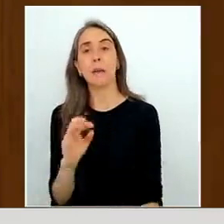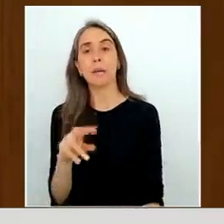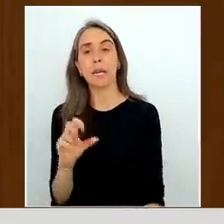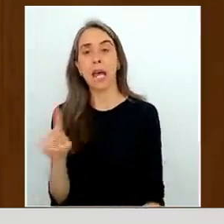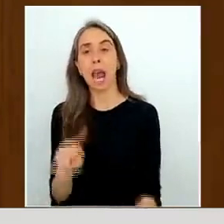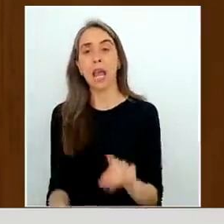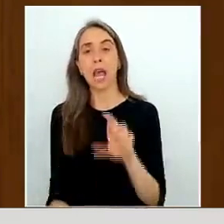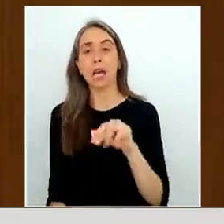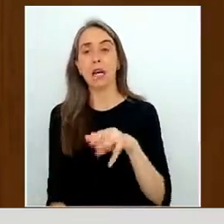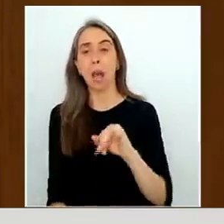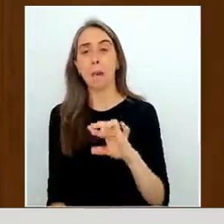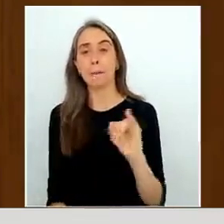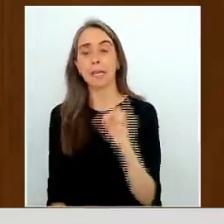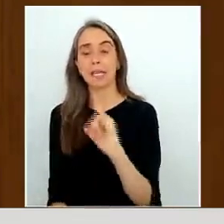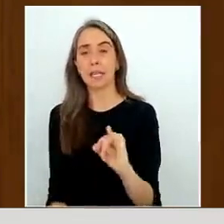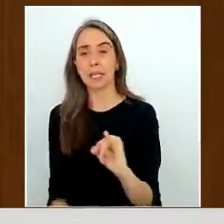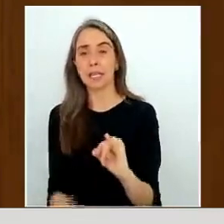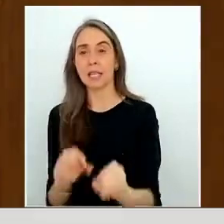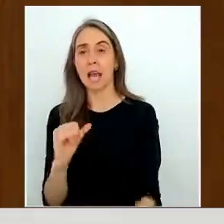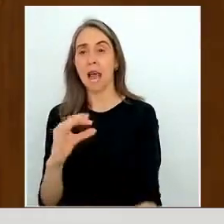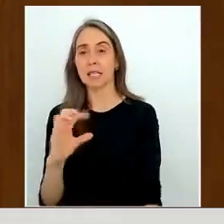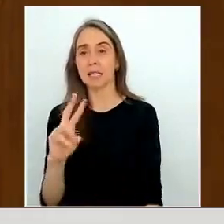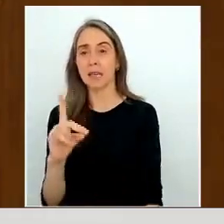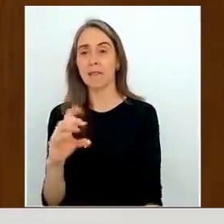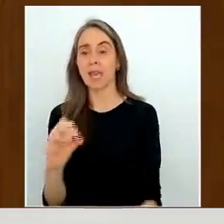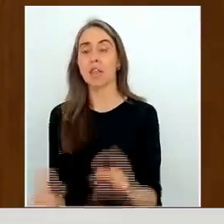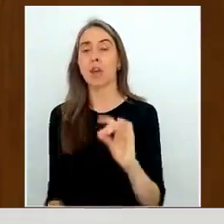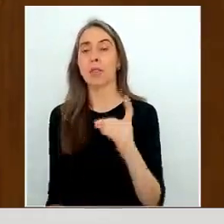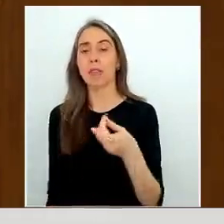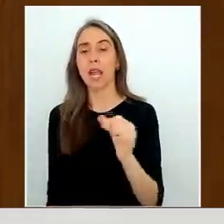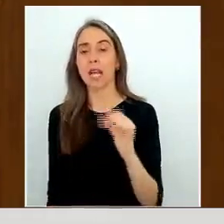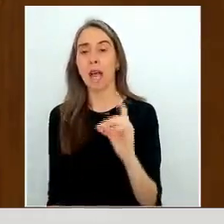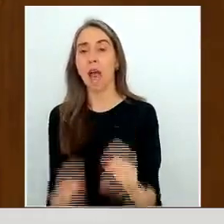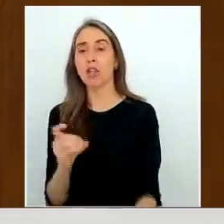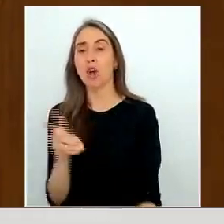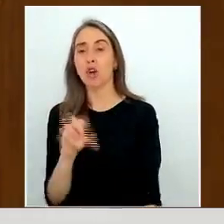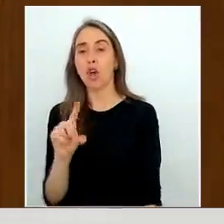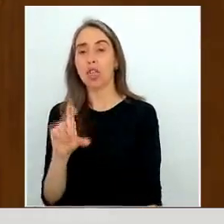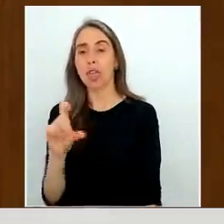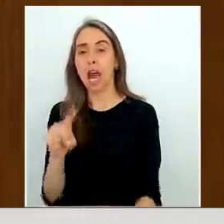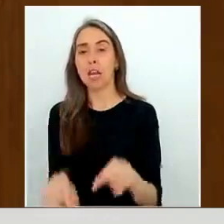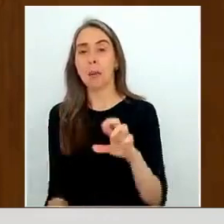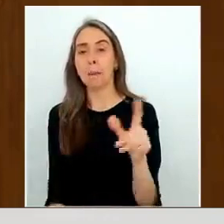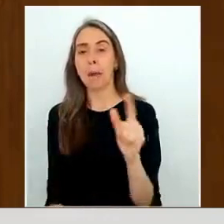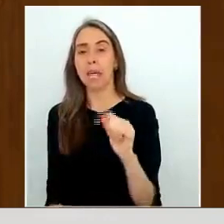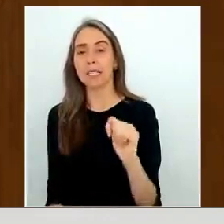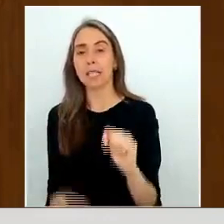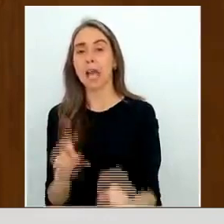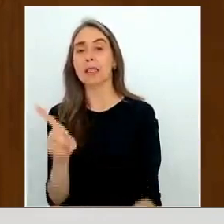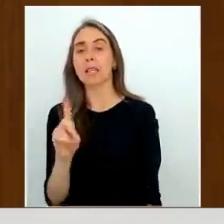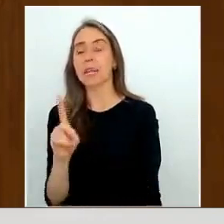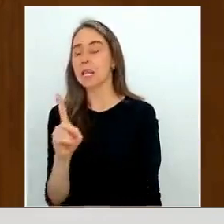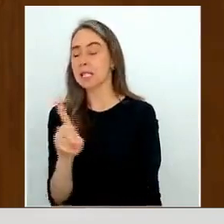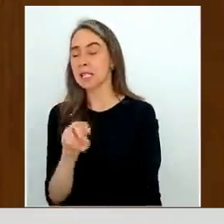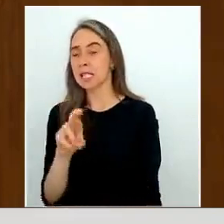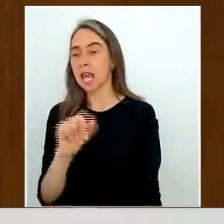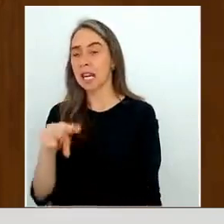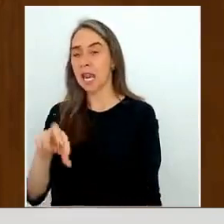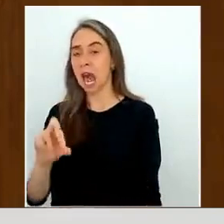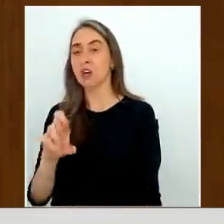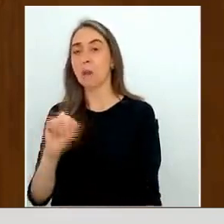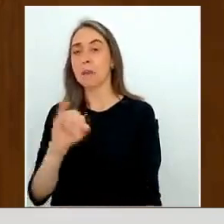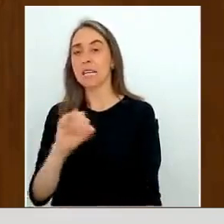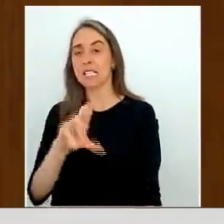y Acevedo Delgado González marzán Serrano Pizarro la idea matriz consiste en fijar en el